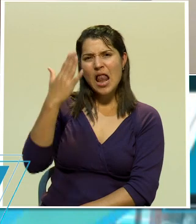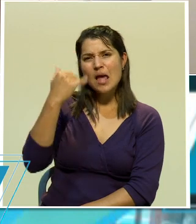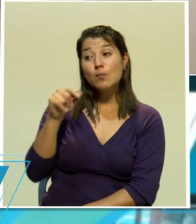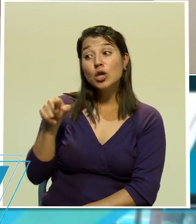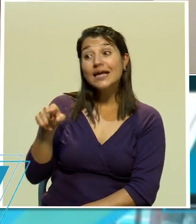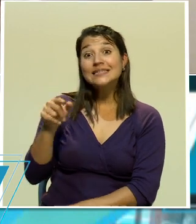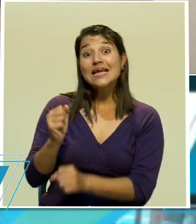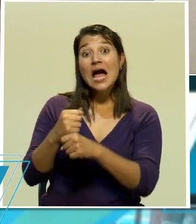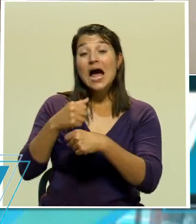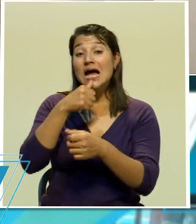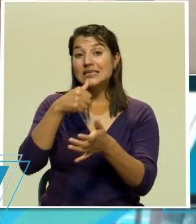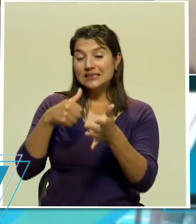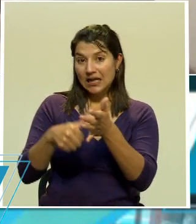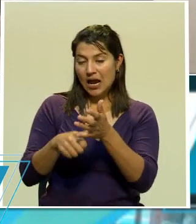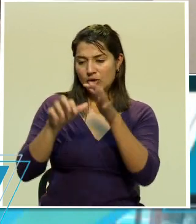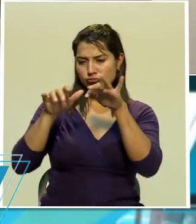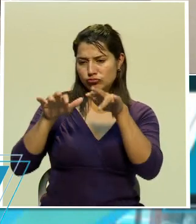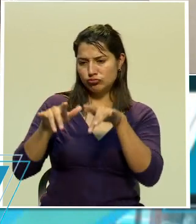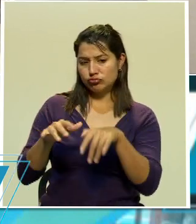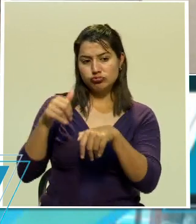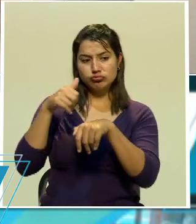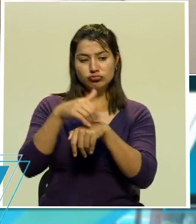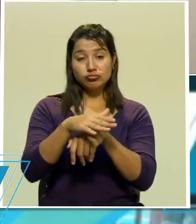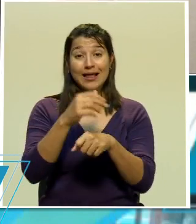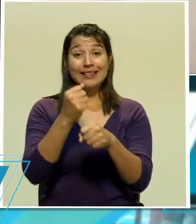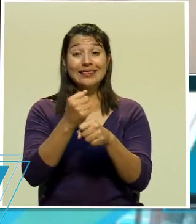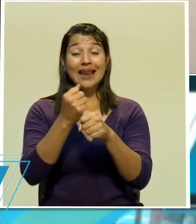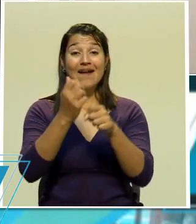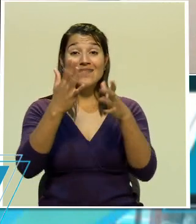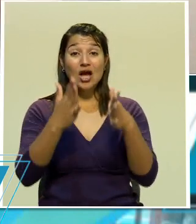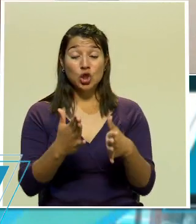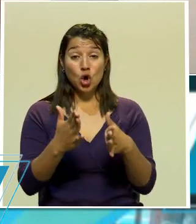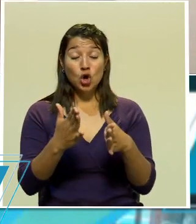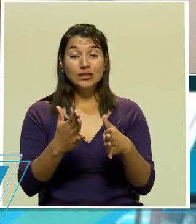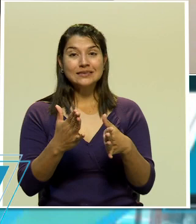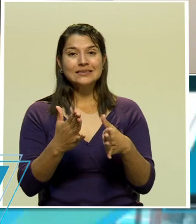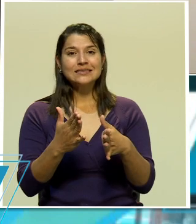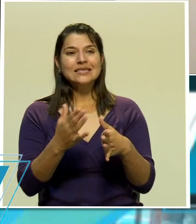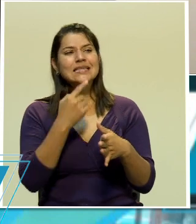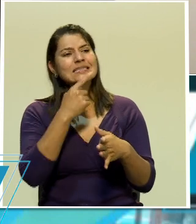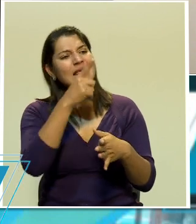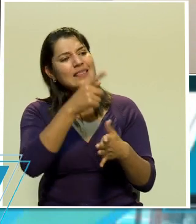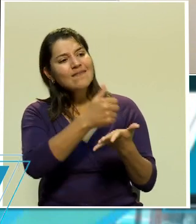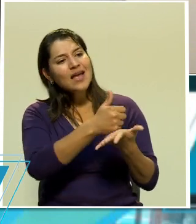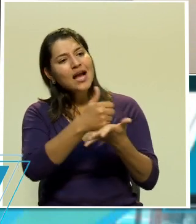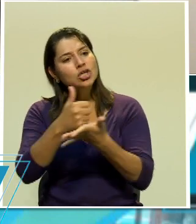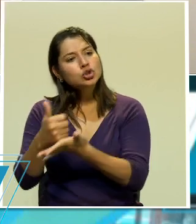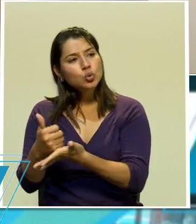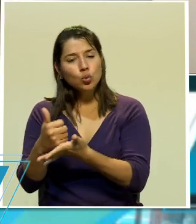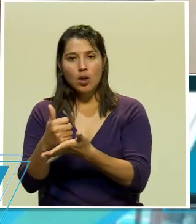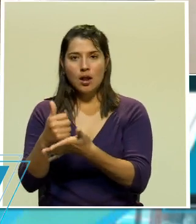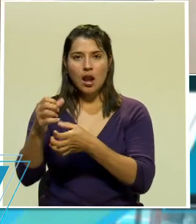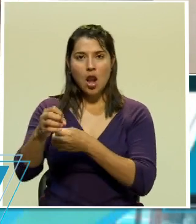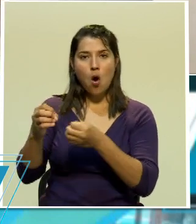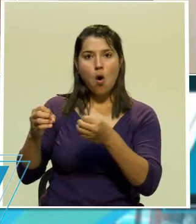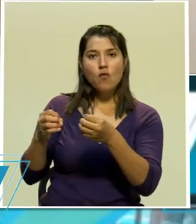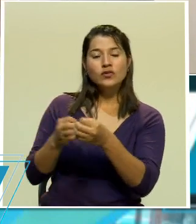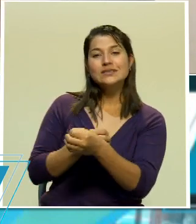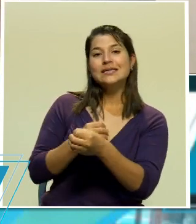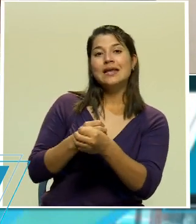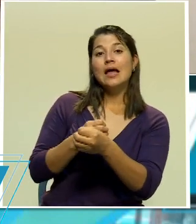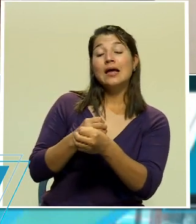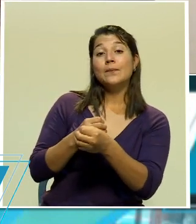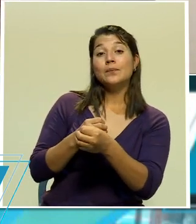la que indica a los funcionarios del gobierno federal colaborar con la oficina del presidente electo para empezar el proceso de